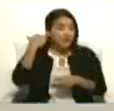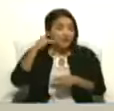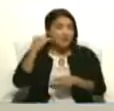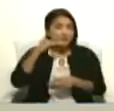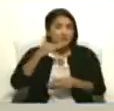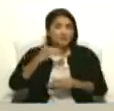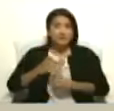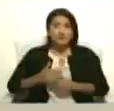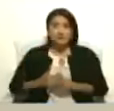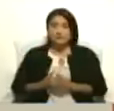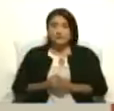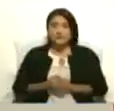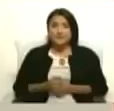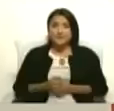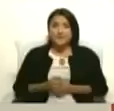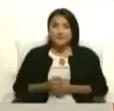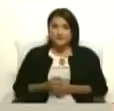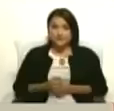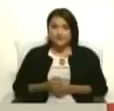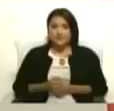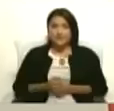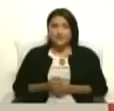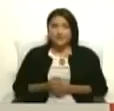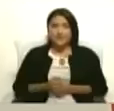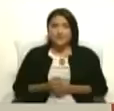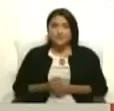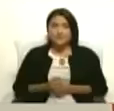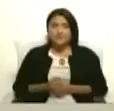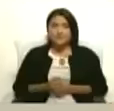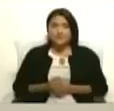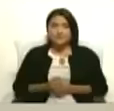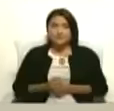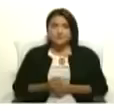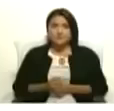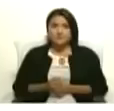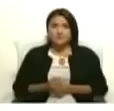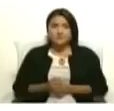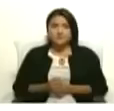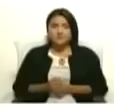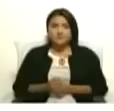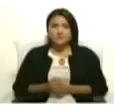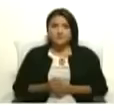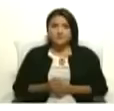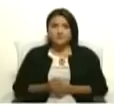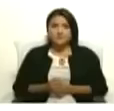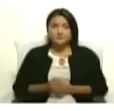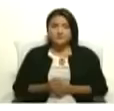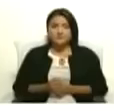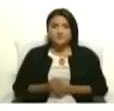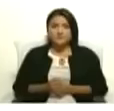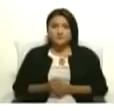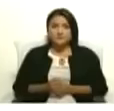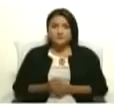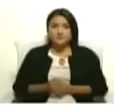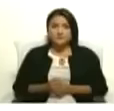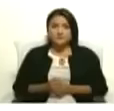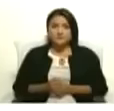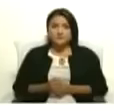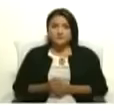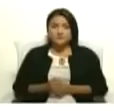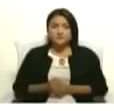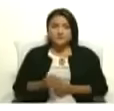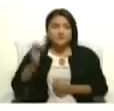es un arrodillado un lacayo de León móvil que ya no sabe lo que es que le pegue el sol en la cara porque está todo el tiempo